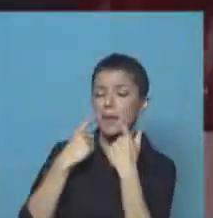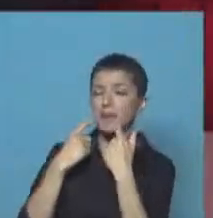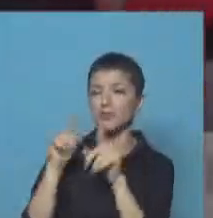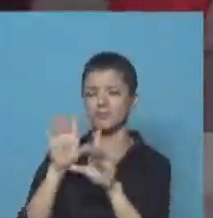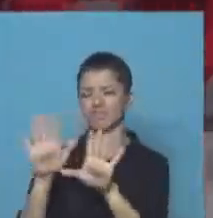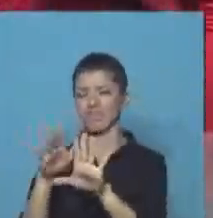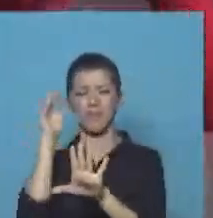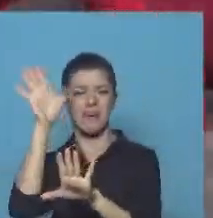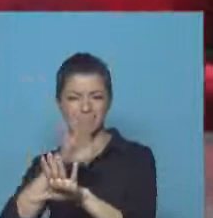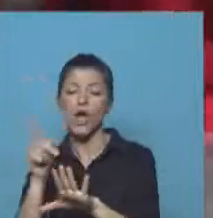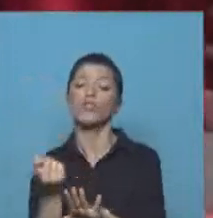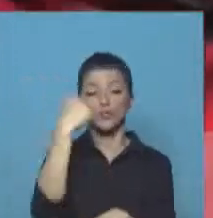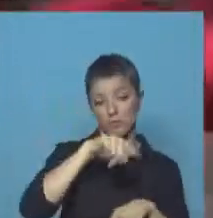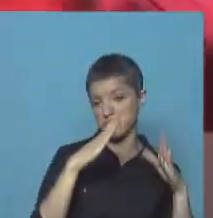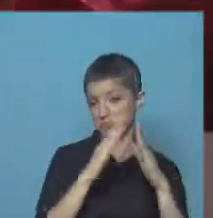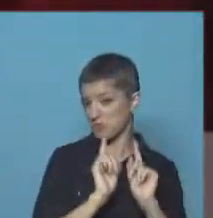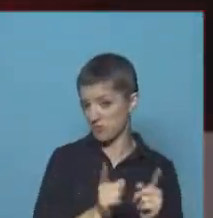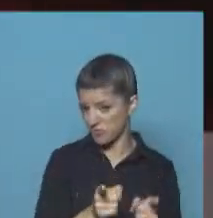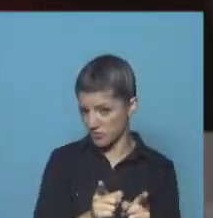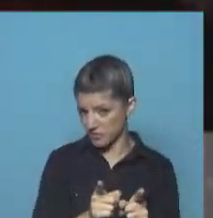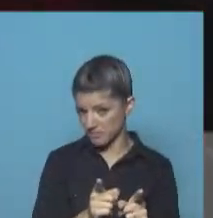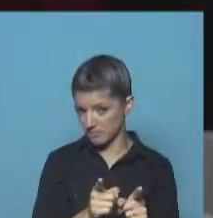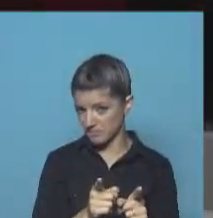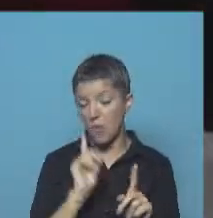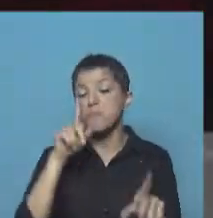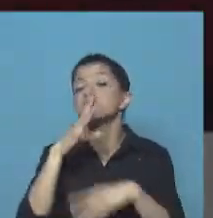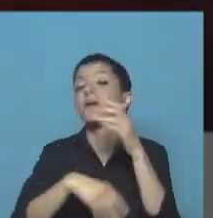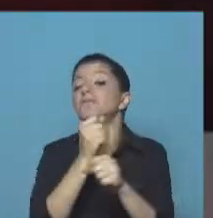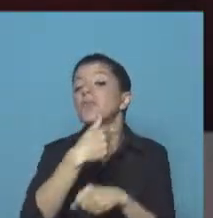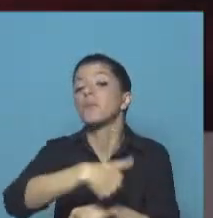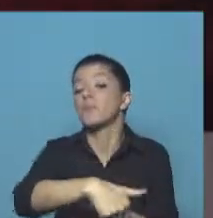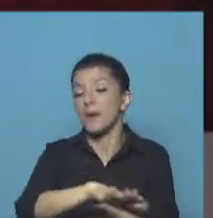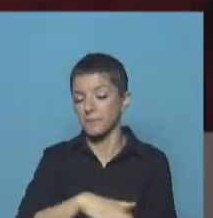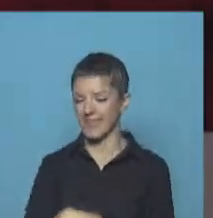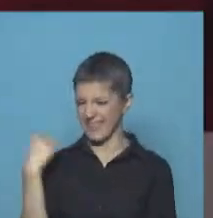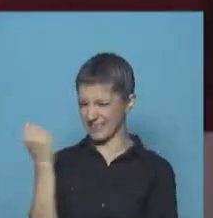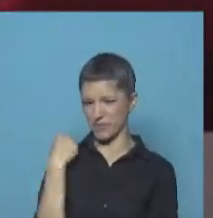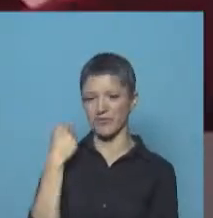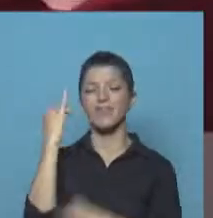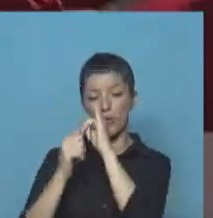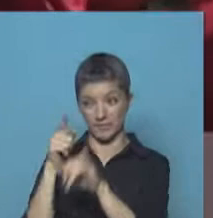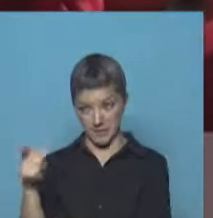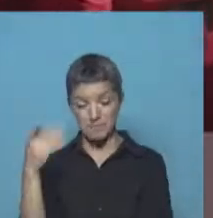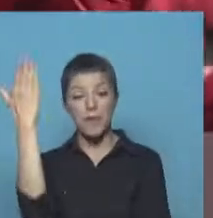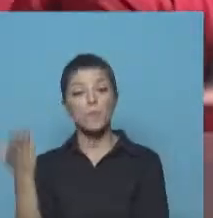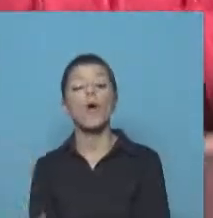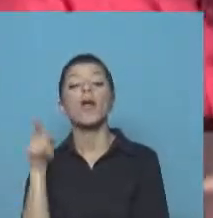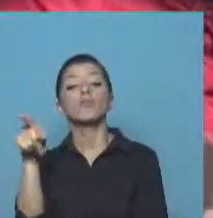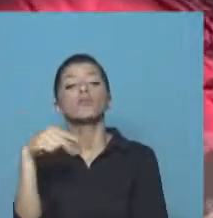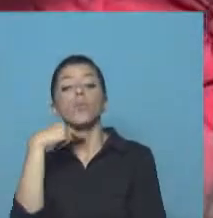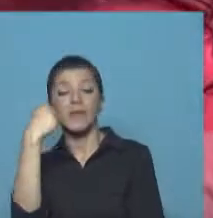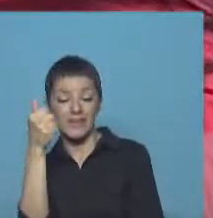sabemos hasta cuándo pero bien es importante destacar que es margarita y es mamá de una víctima de trata